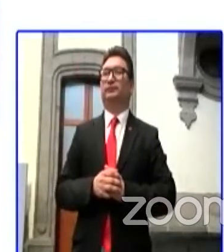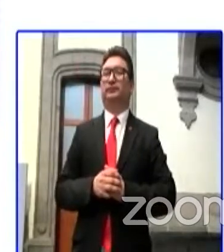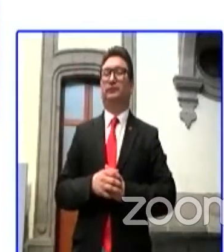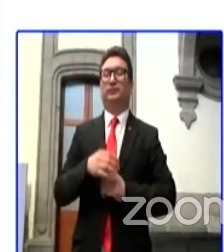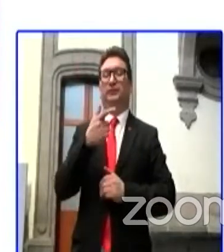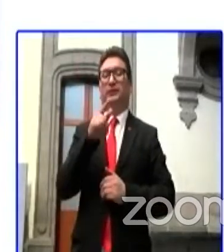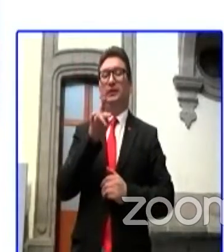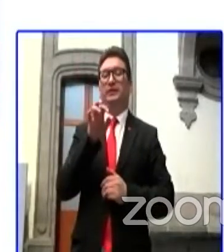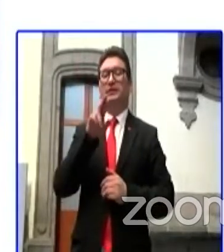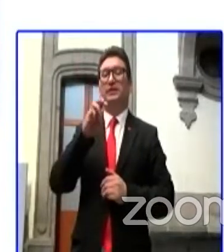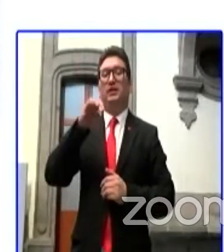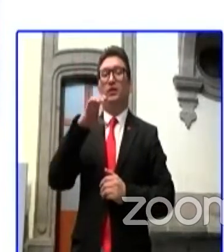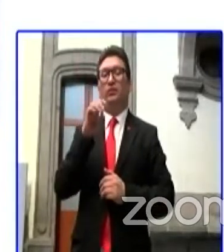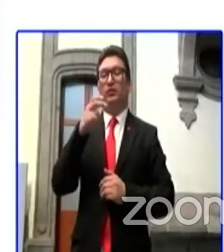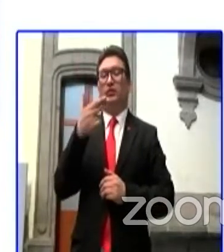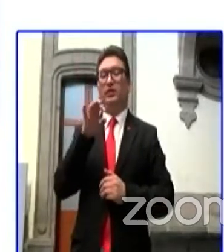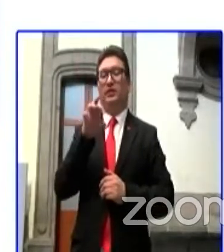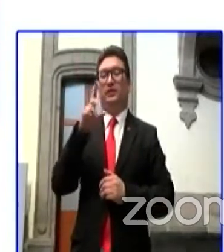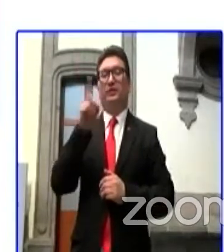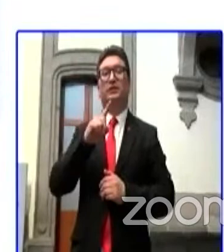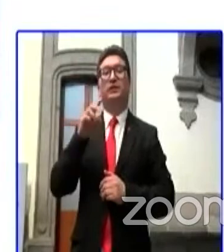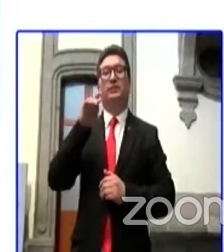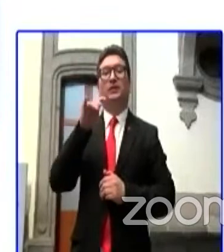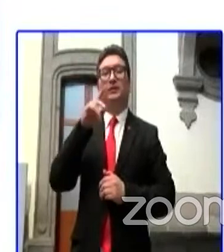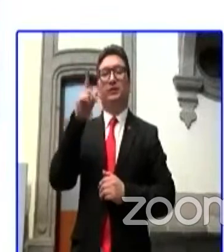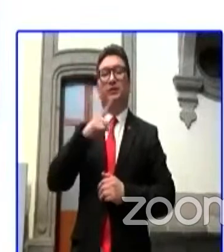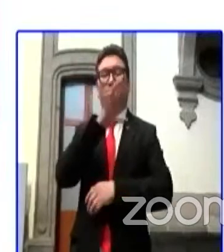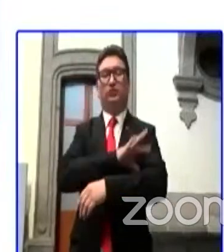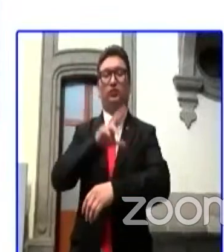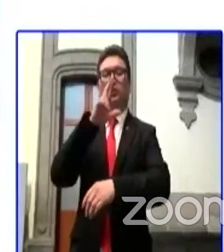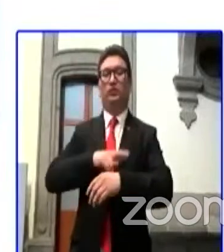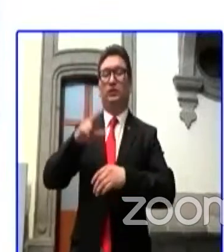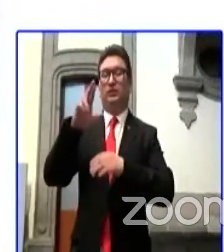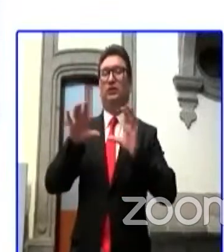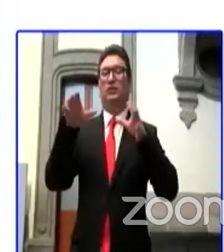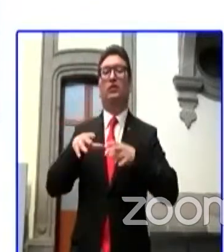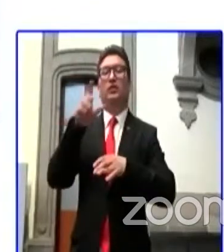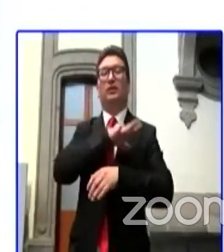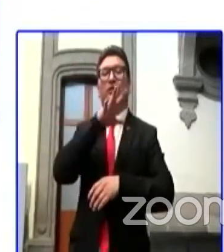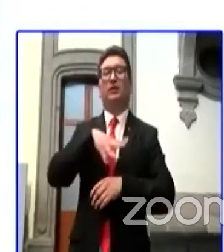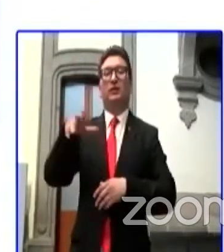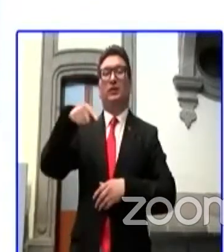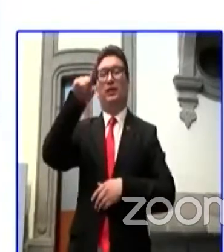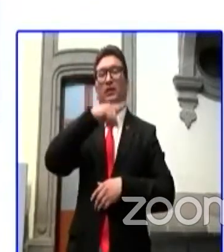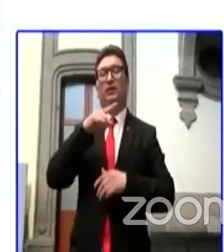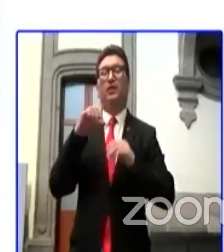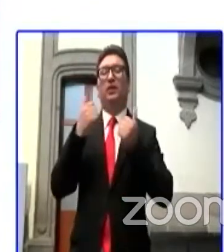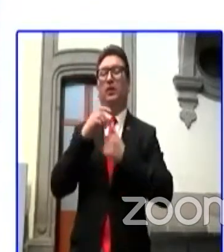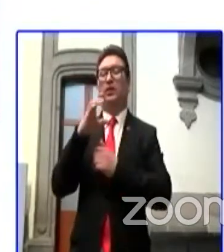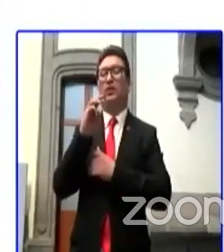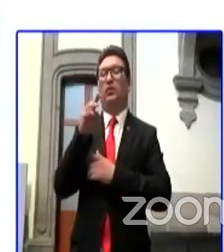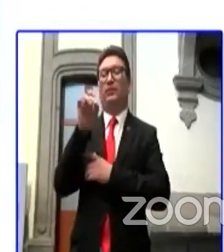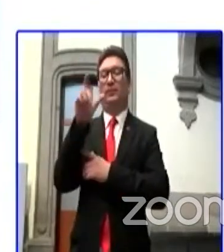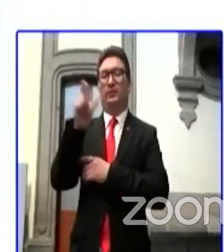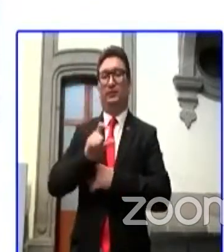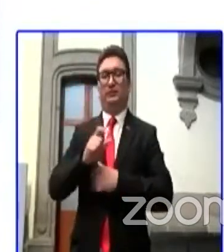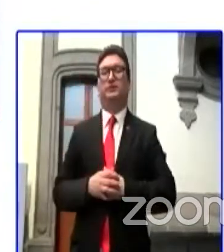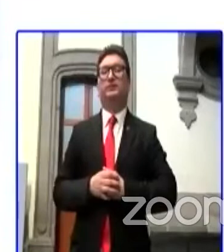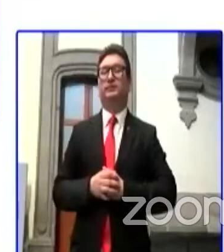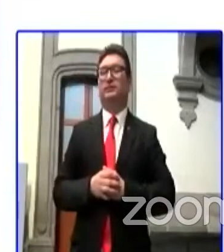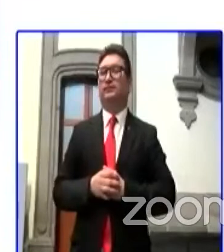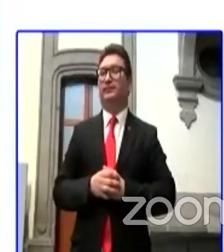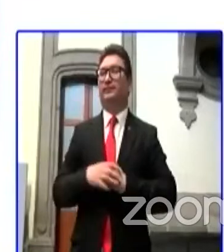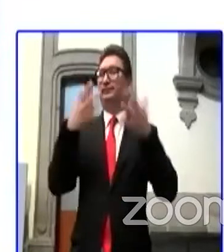Guillermo Hernández Martínez, coordinador general de la Coalición México por los Derechos de las Personas con Discapacidad, COAMEX.